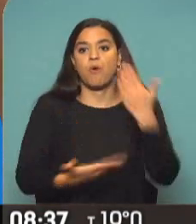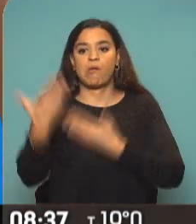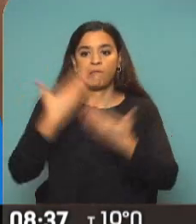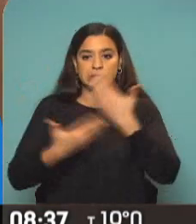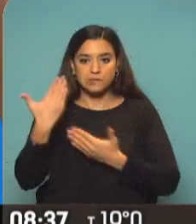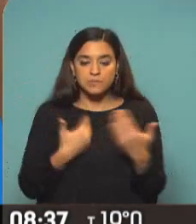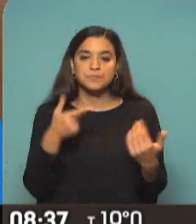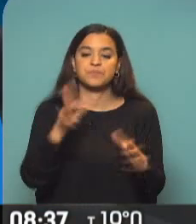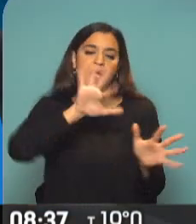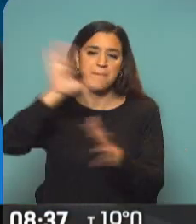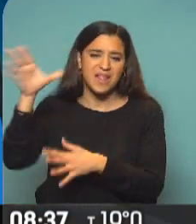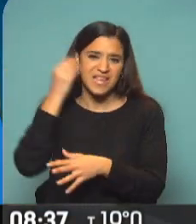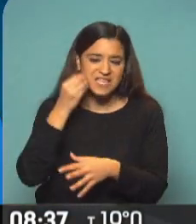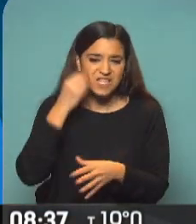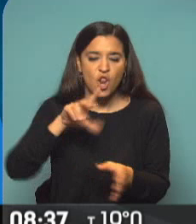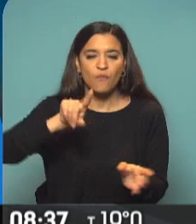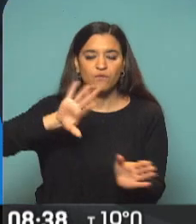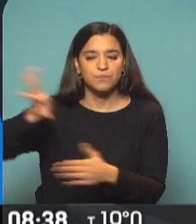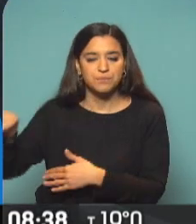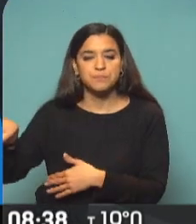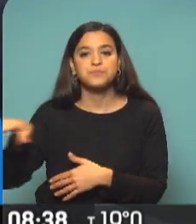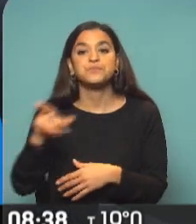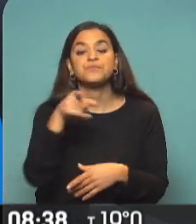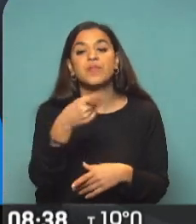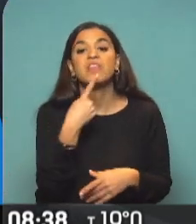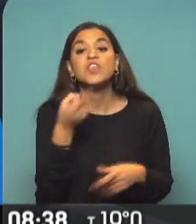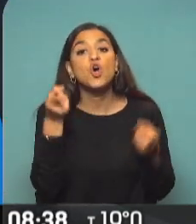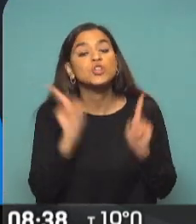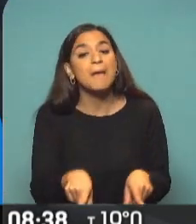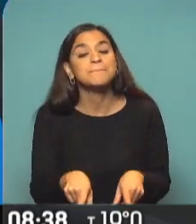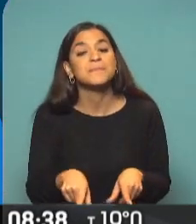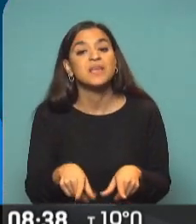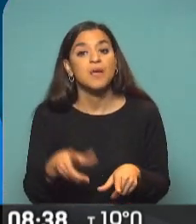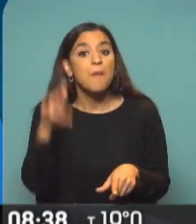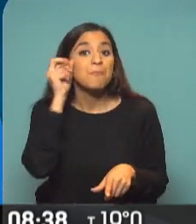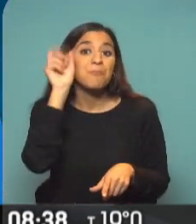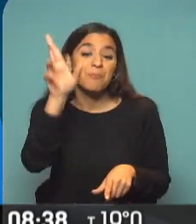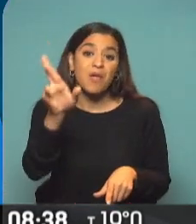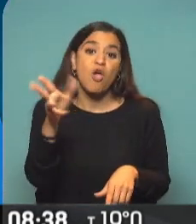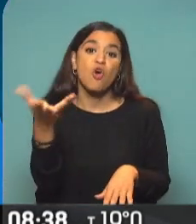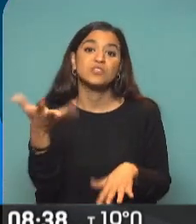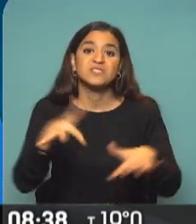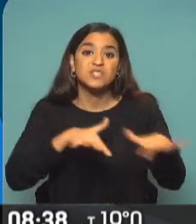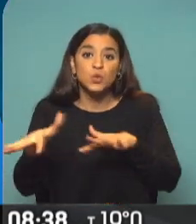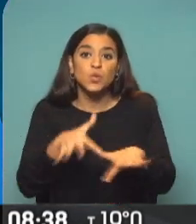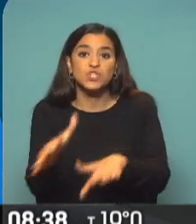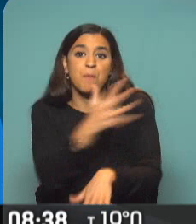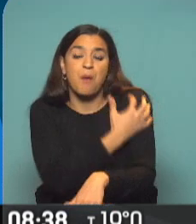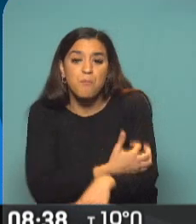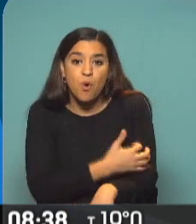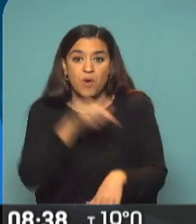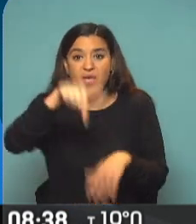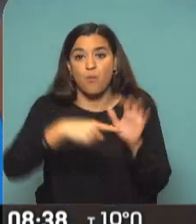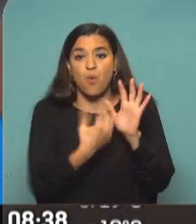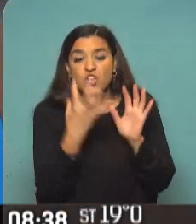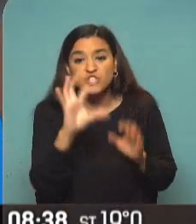de lo que dijo Kicillof sobre el narcotráfico, lo que estaba marcando también es que empeoró la situación para los más vulnerables en la provincia de Buenos Aires. ¿Cómo